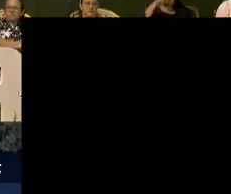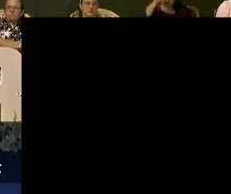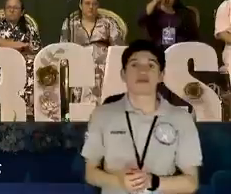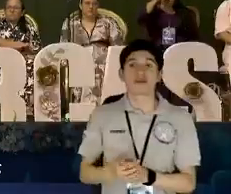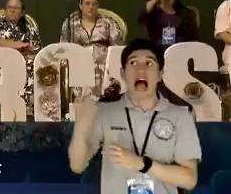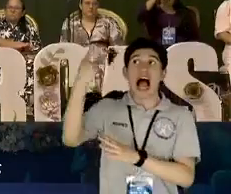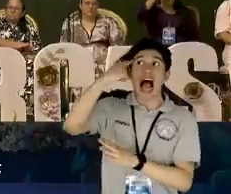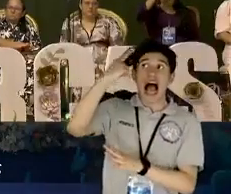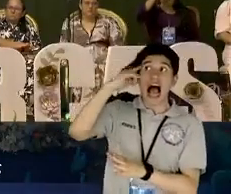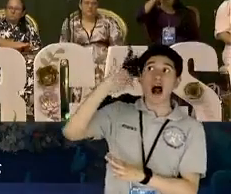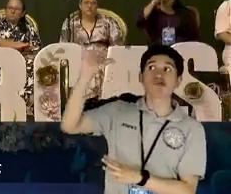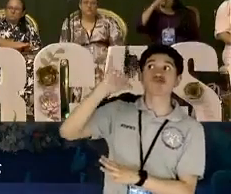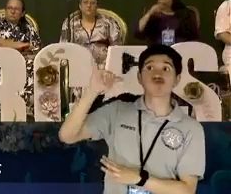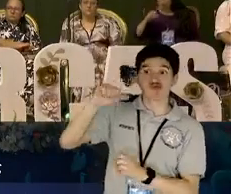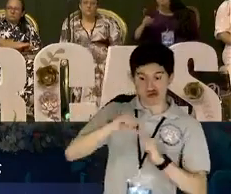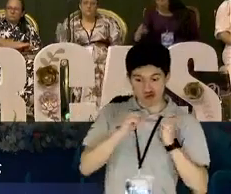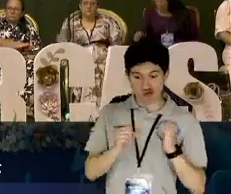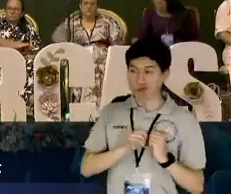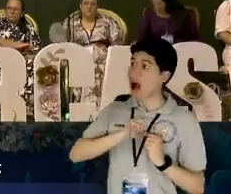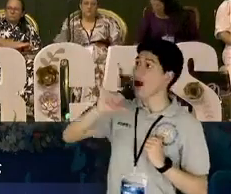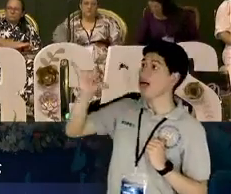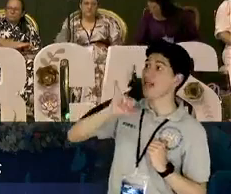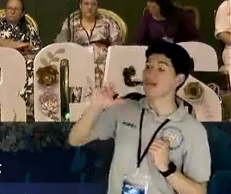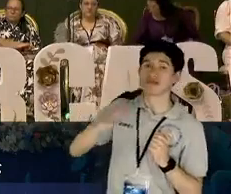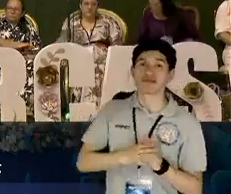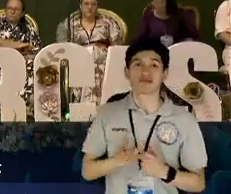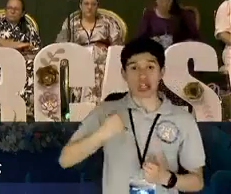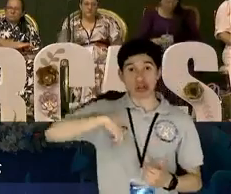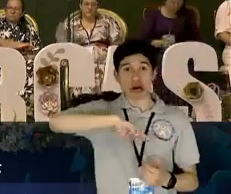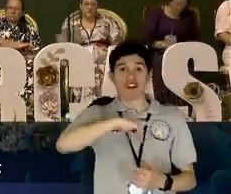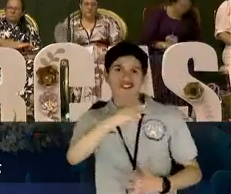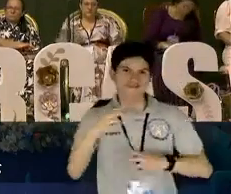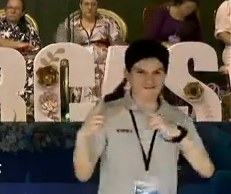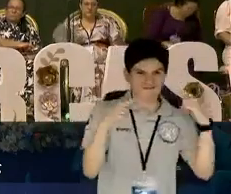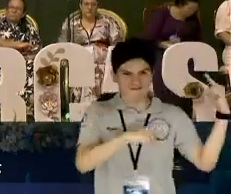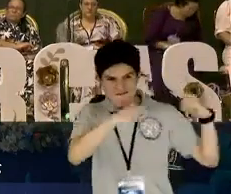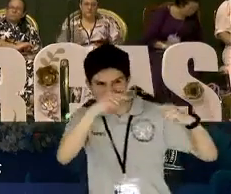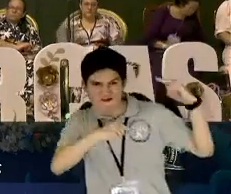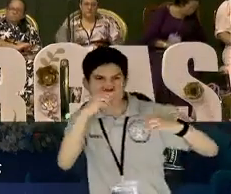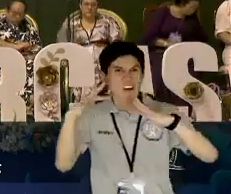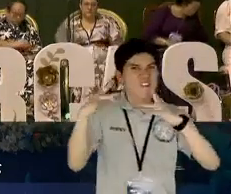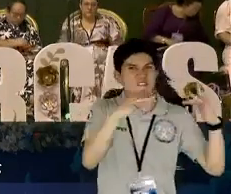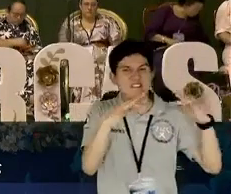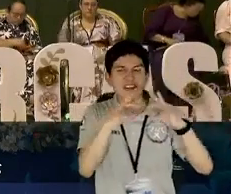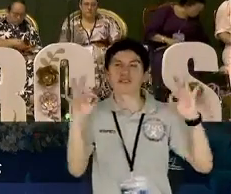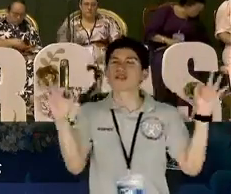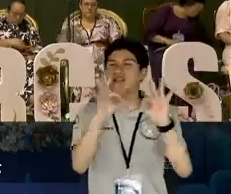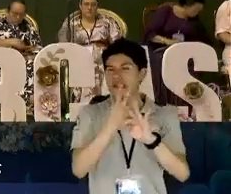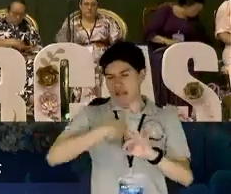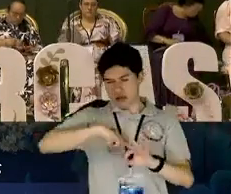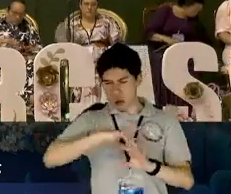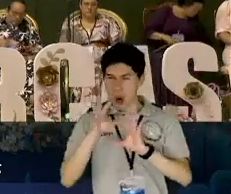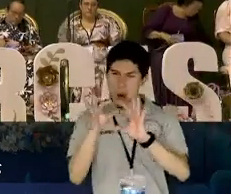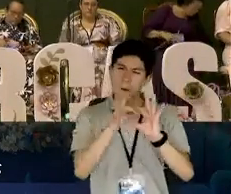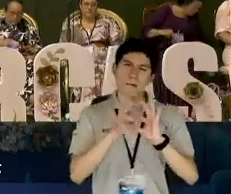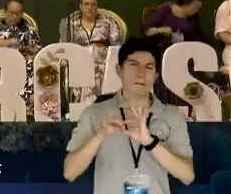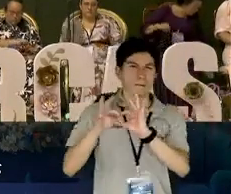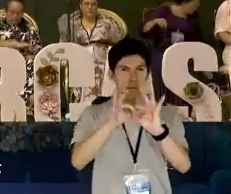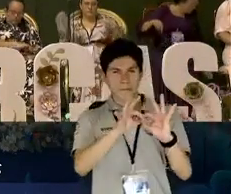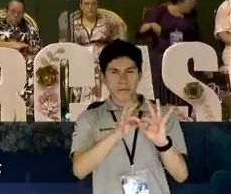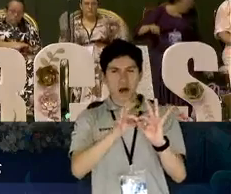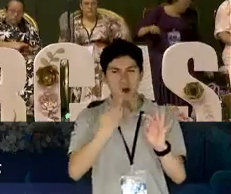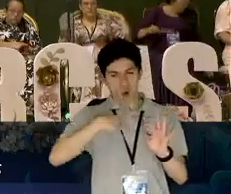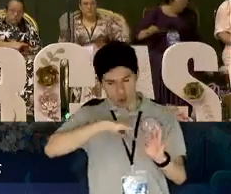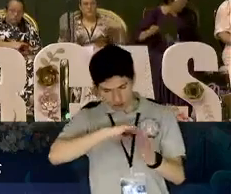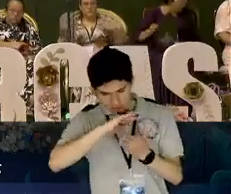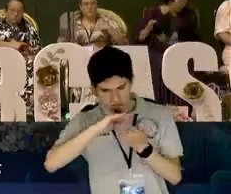dice la palabra del Señor, a no hacer división, sino que todo lo contrario, estar en la unidad. El perdón es una actitud